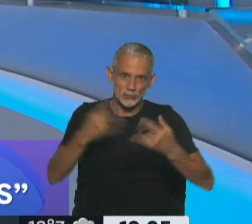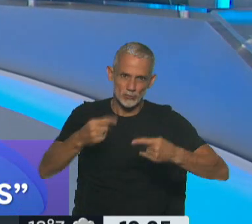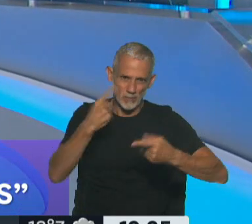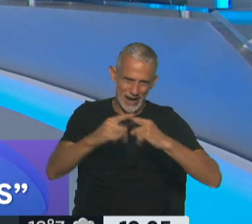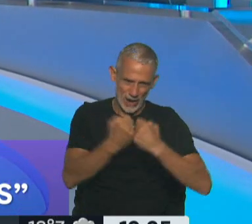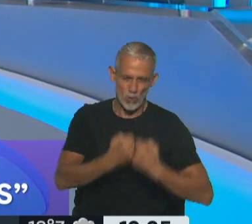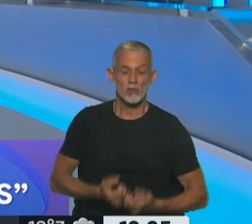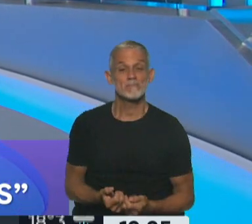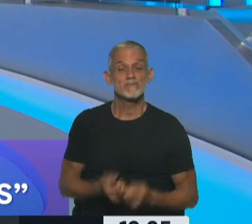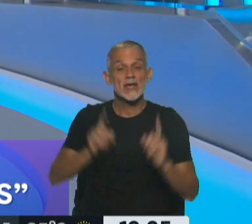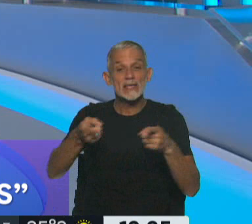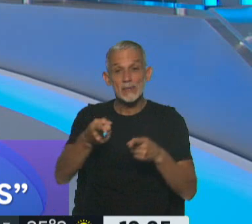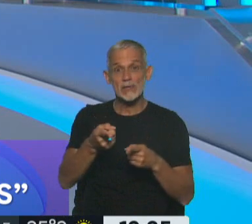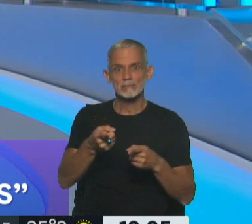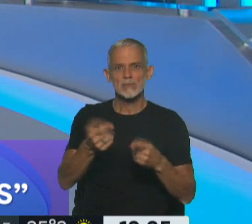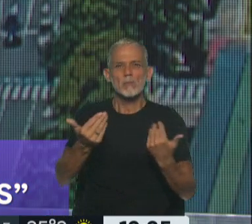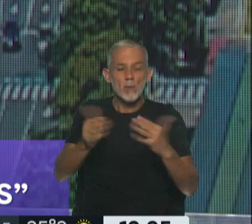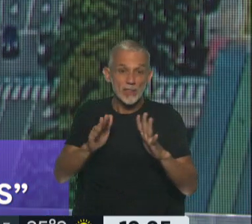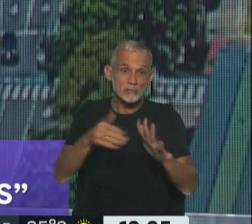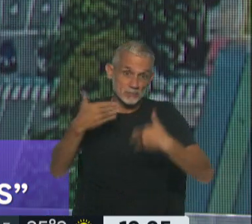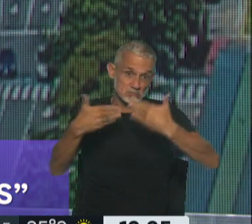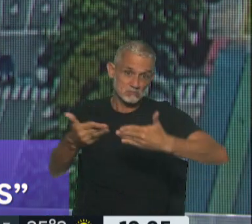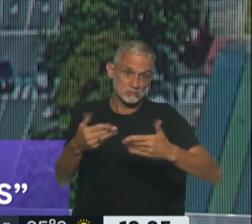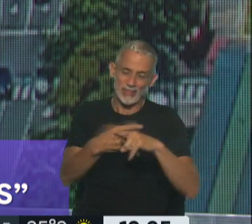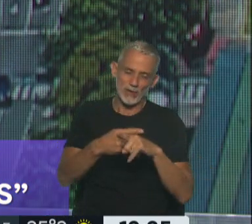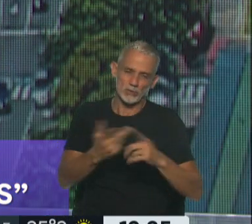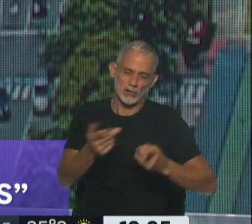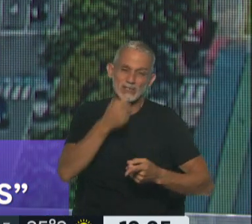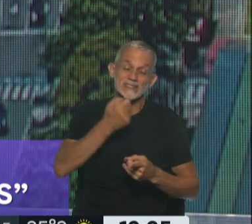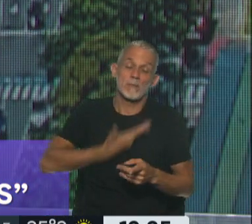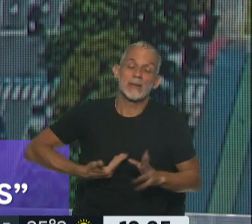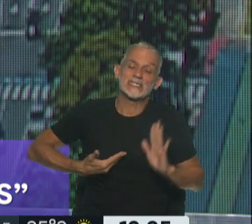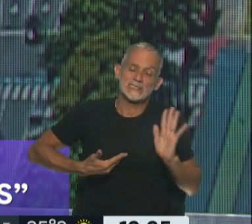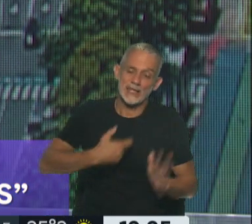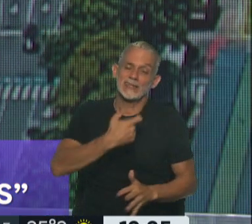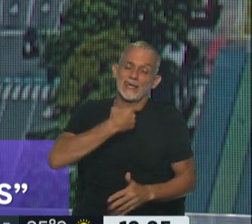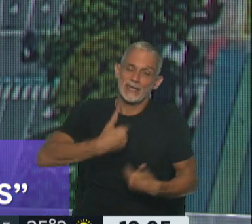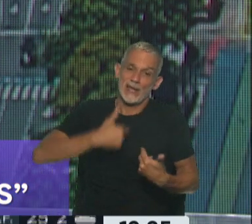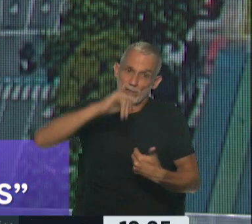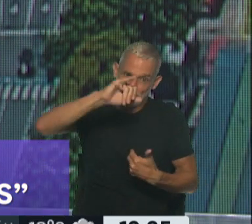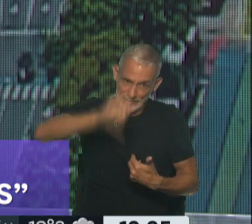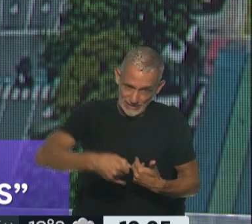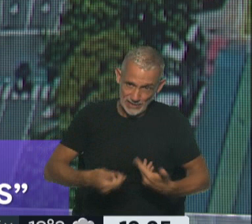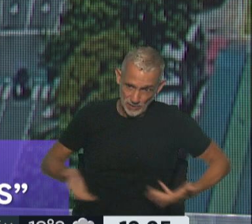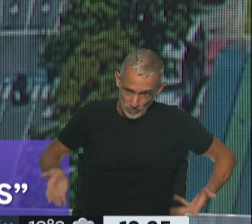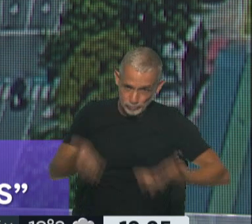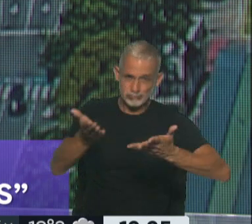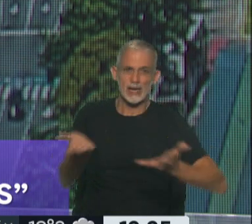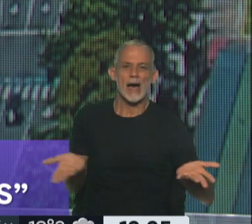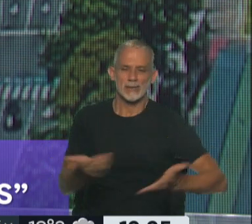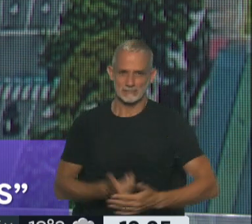que también es una oportunidad para discutir, siempre y cuando obviamente el presidente esté dispuesto a propiciar ese